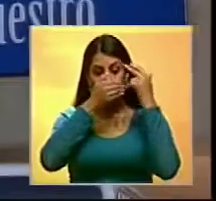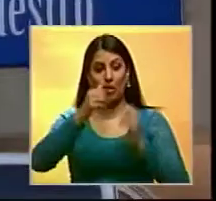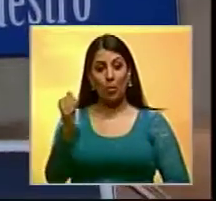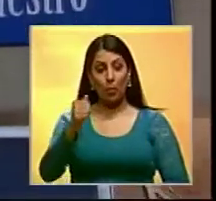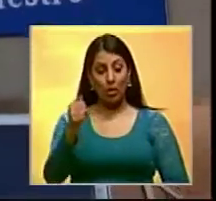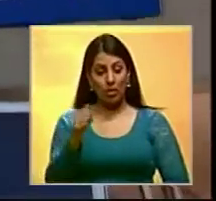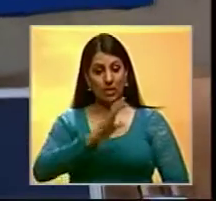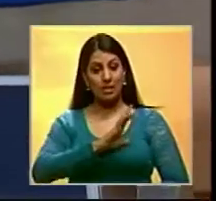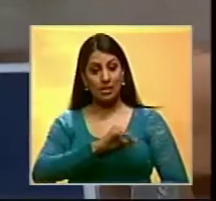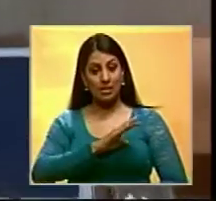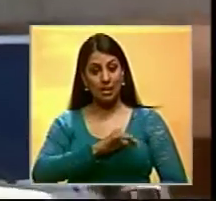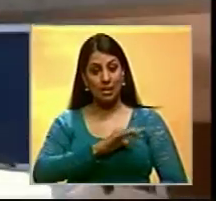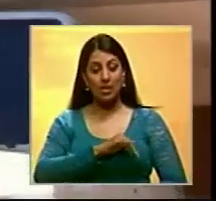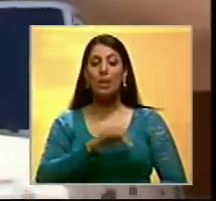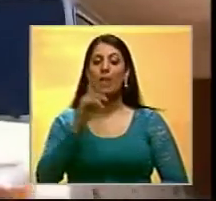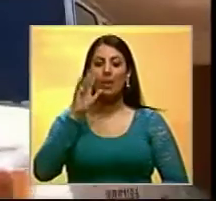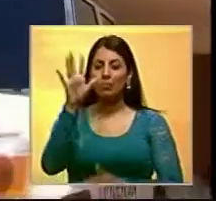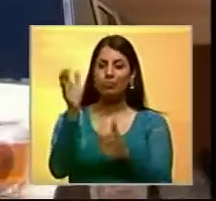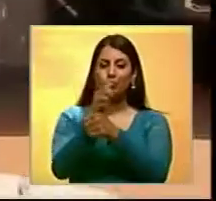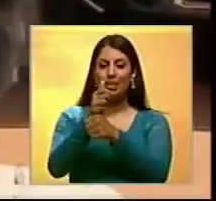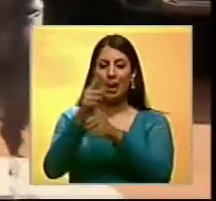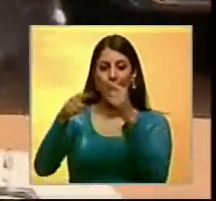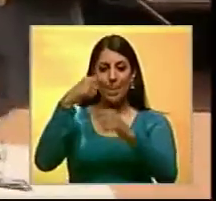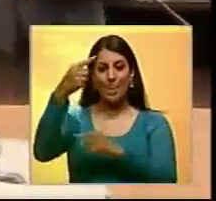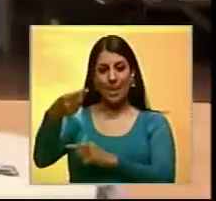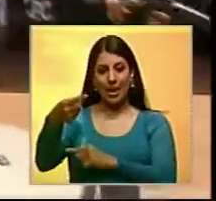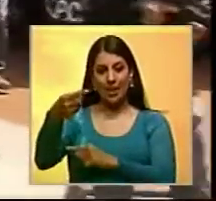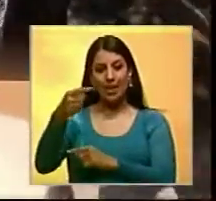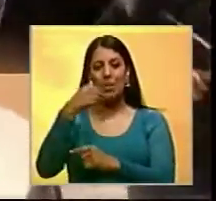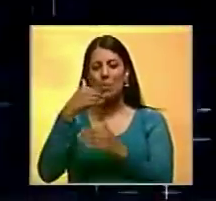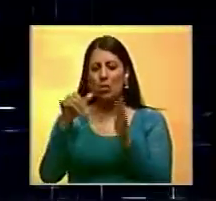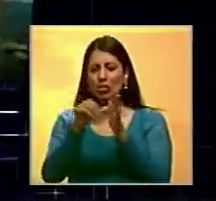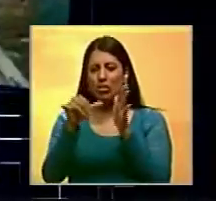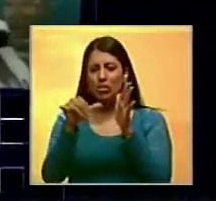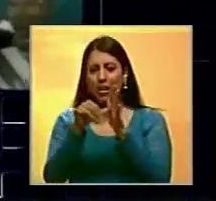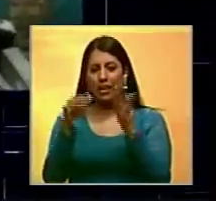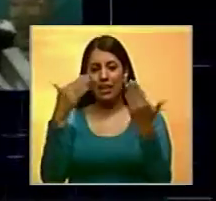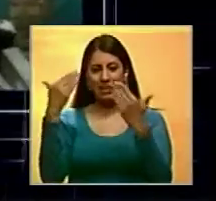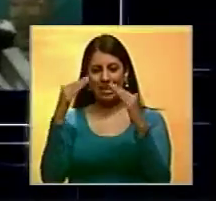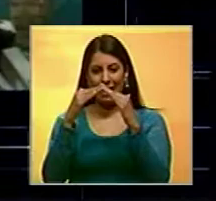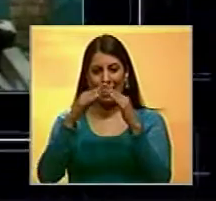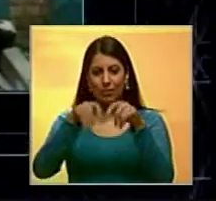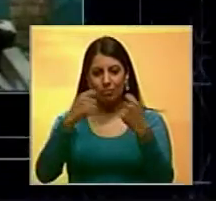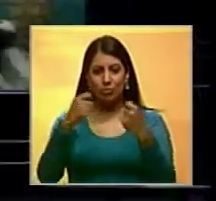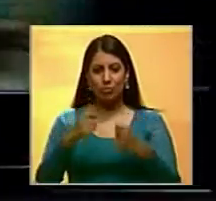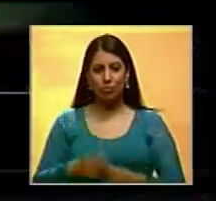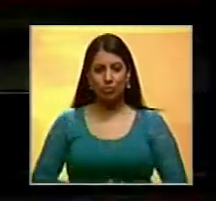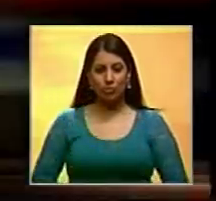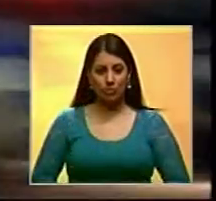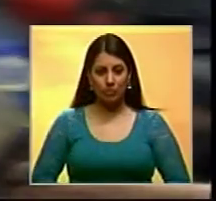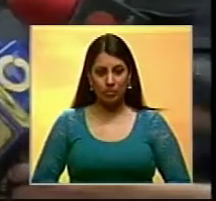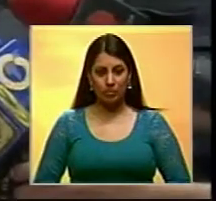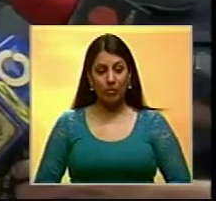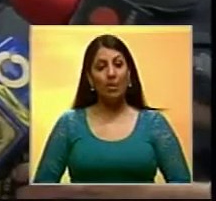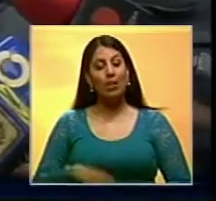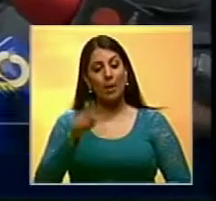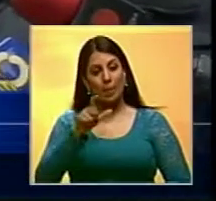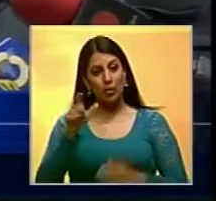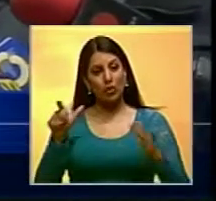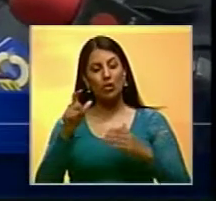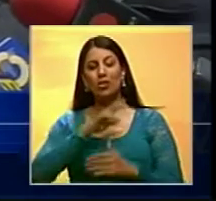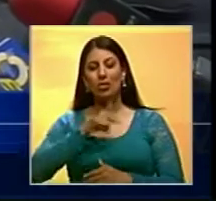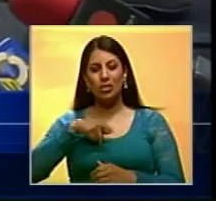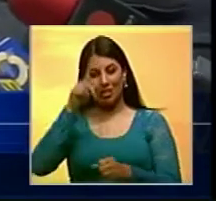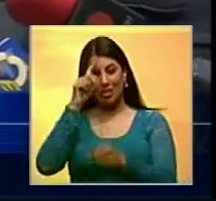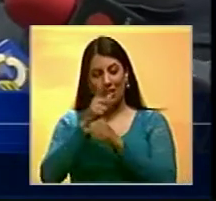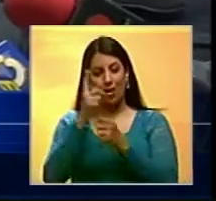Policía Científica, fue ubicada al día siguiente a pocos metros de esta vivienda abandonada. Organización que venía